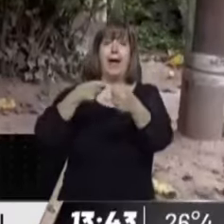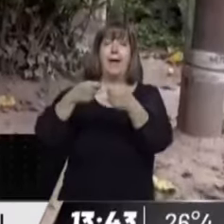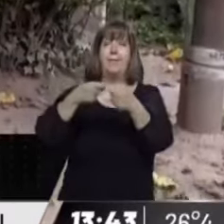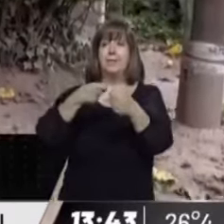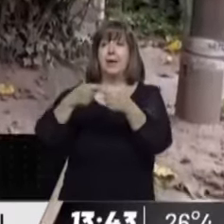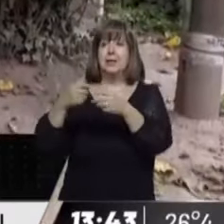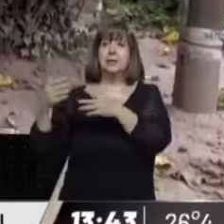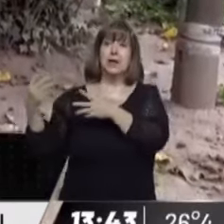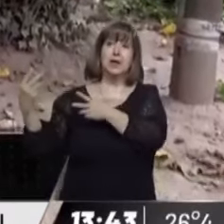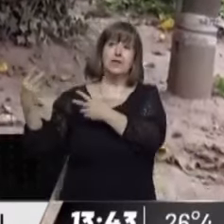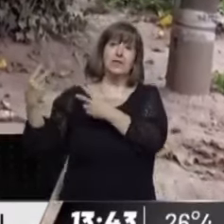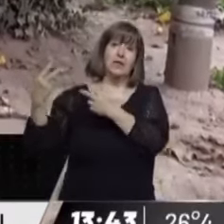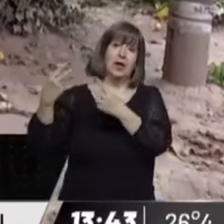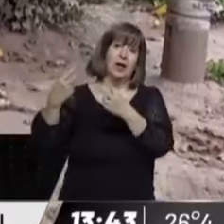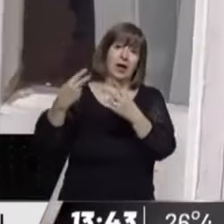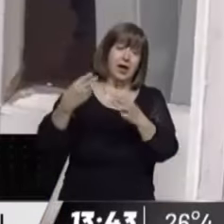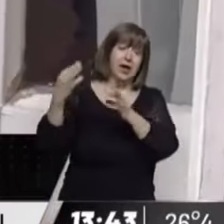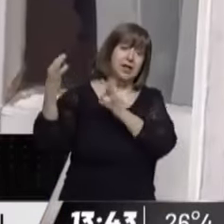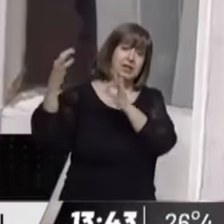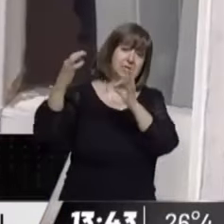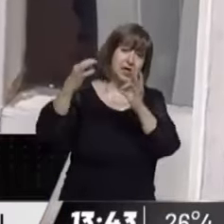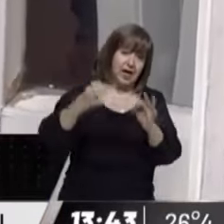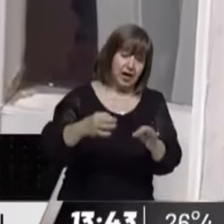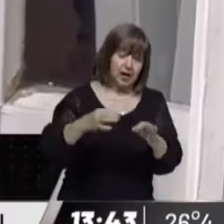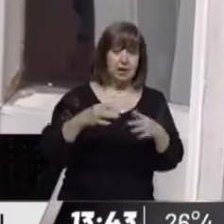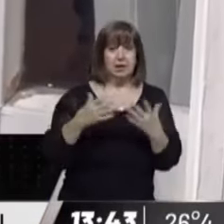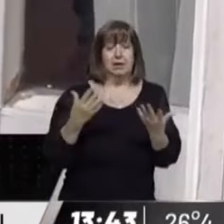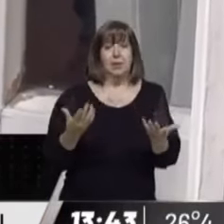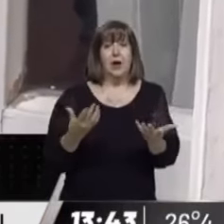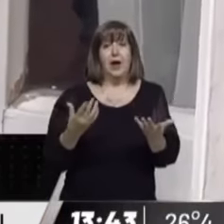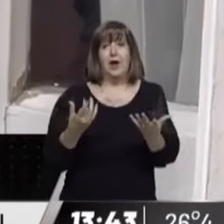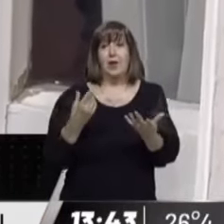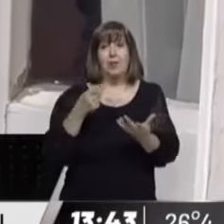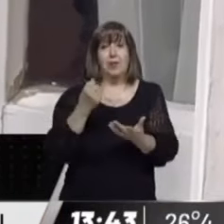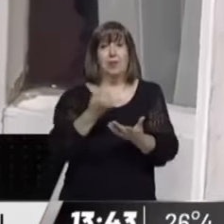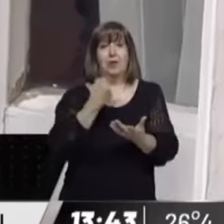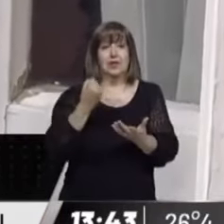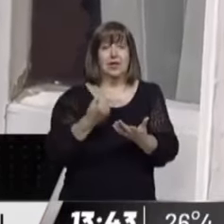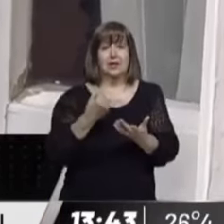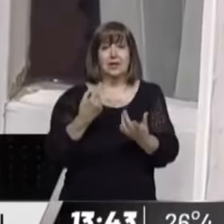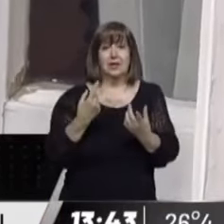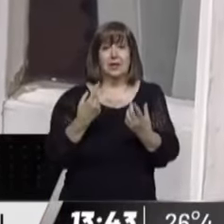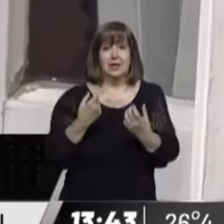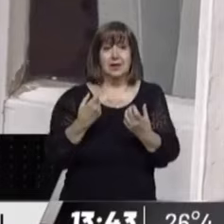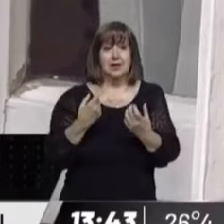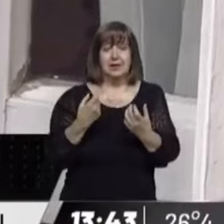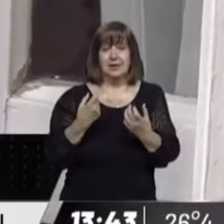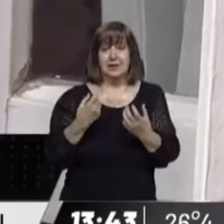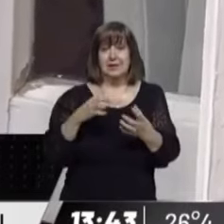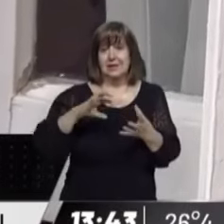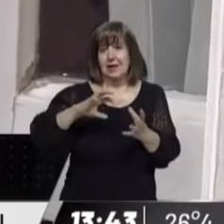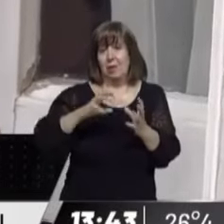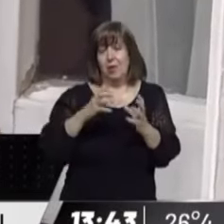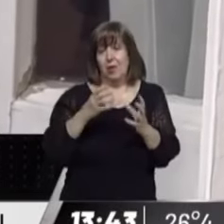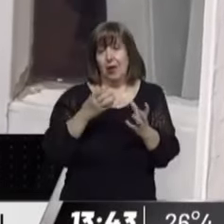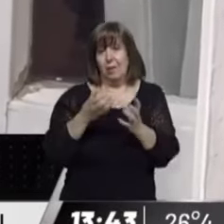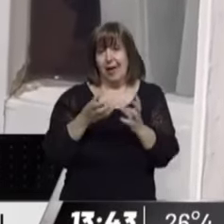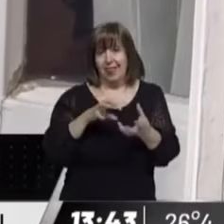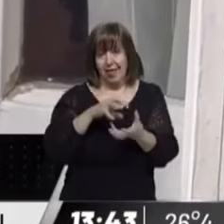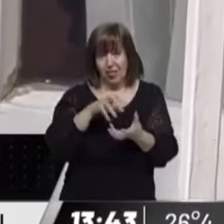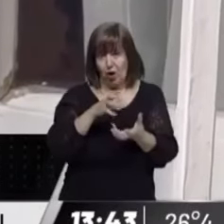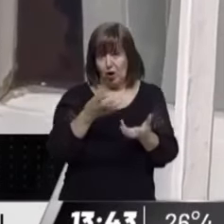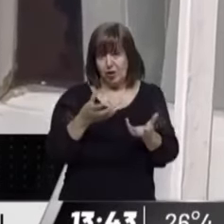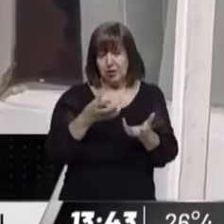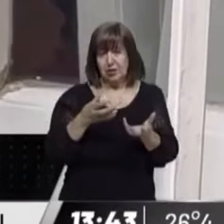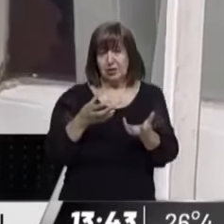nuevo. Y bueno, es decir, la inseguridad es grande porque es el medidor, pero si vos tenés que salir sos vos. Es decir,